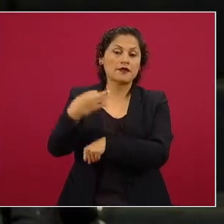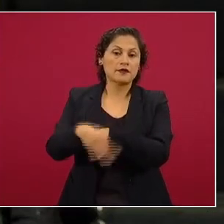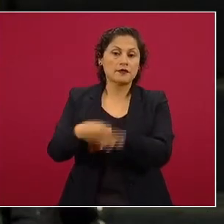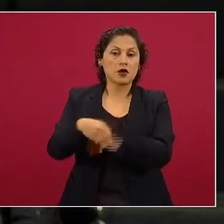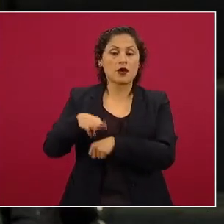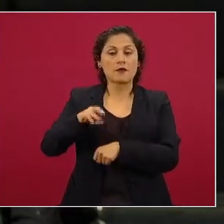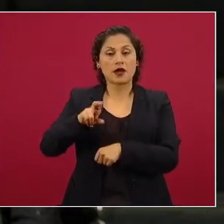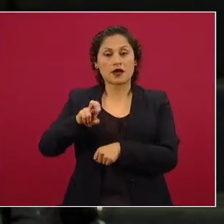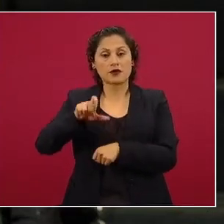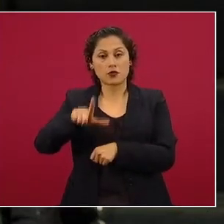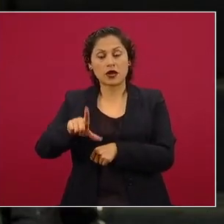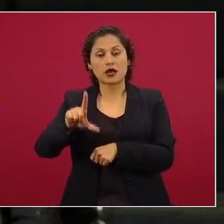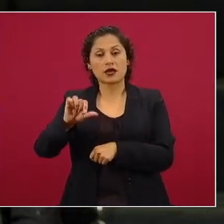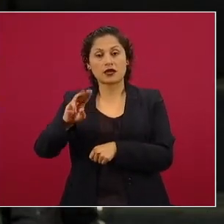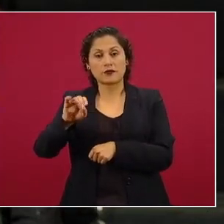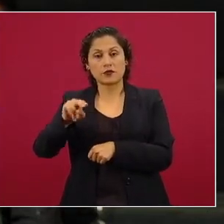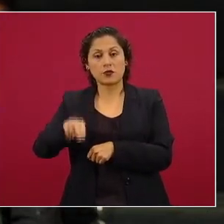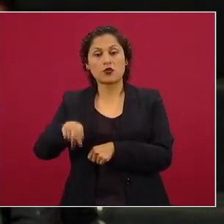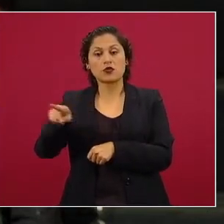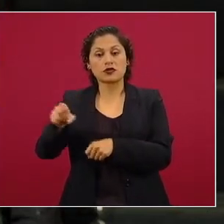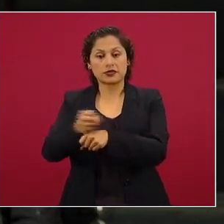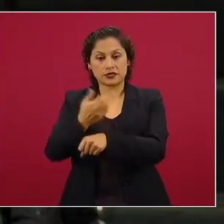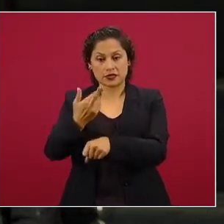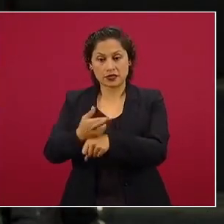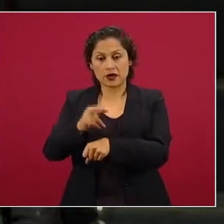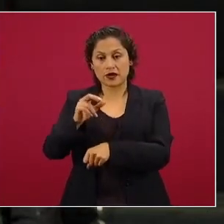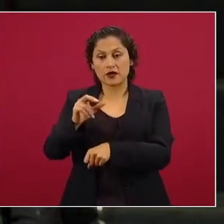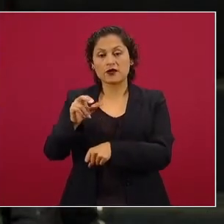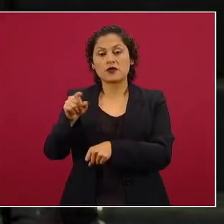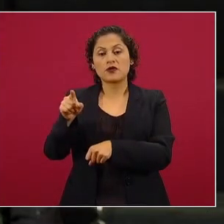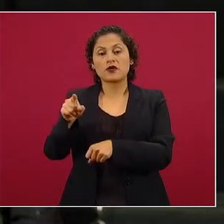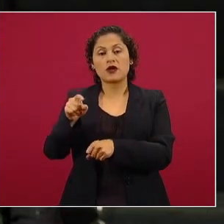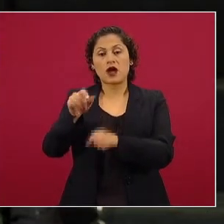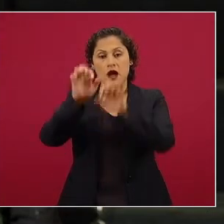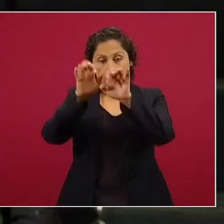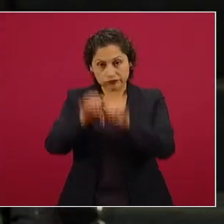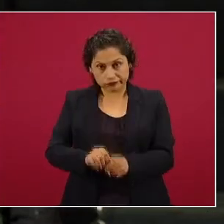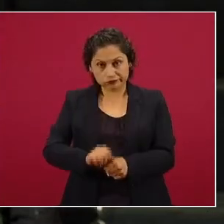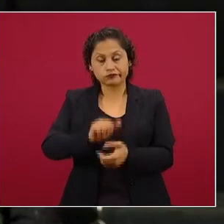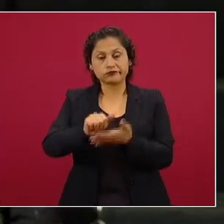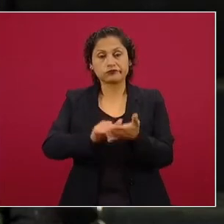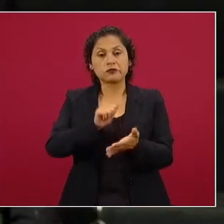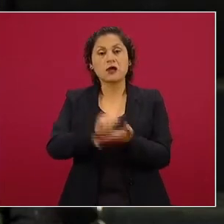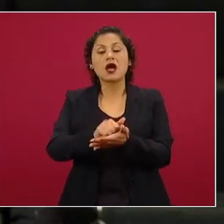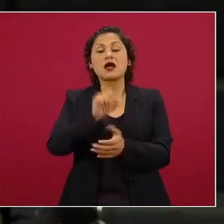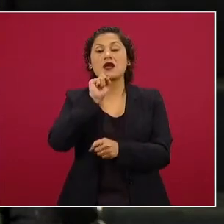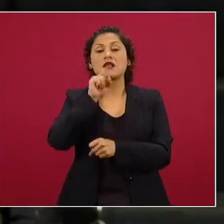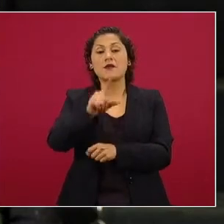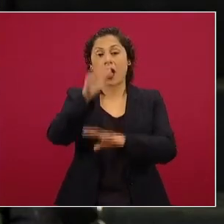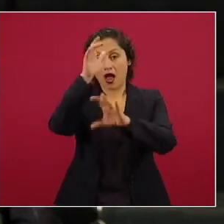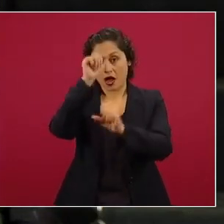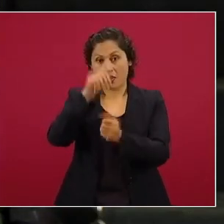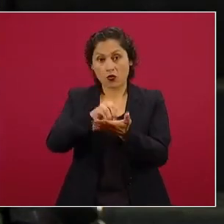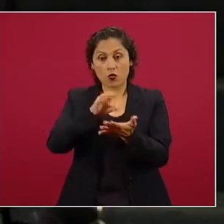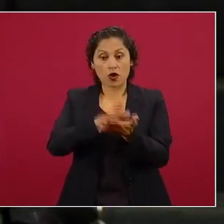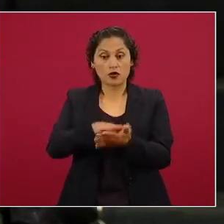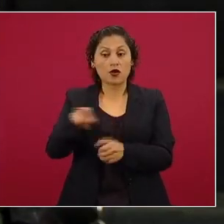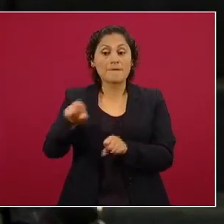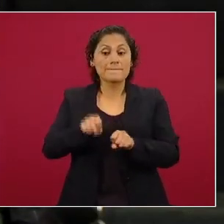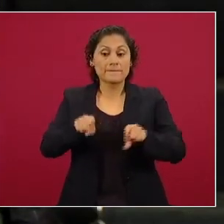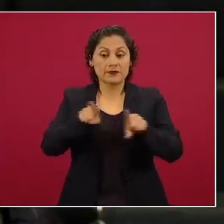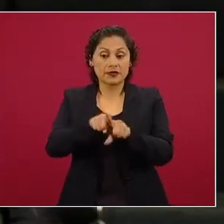Manuel Limón Hernández, secretaria de Actas y Acuerdos, quien también era diputado o fue diputado del